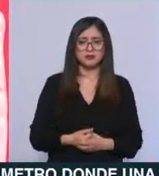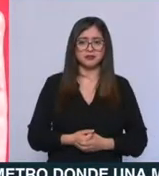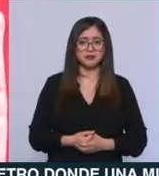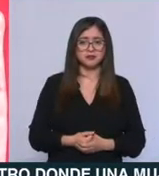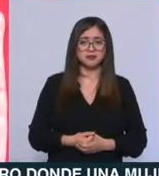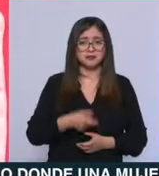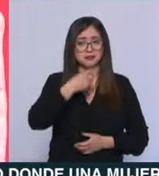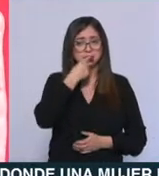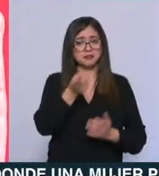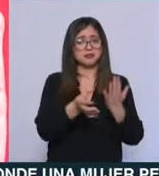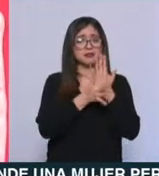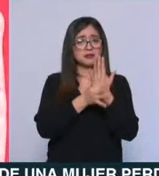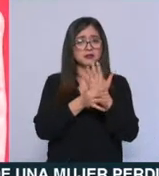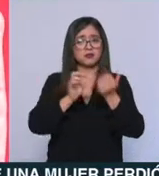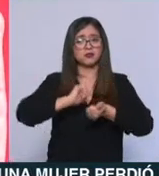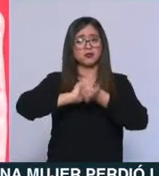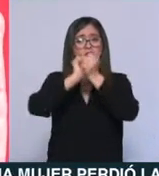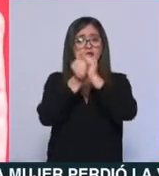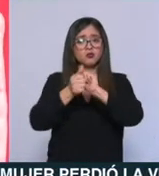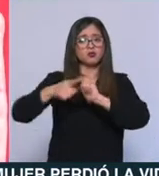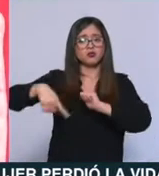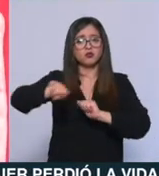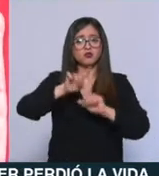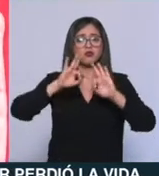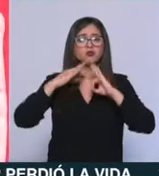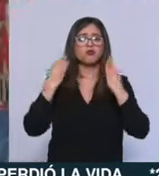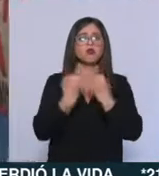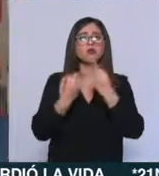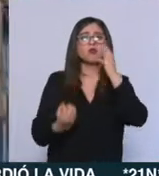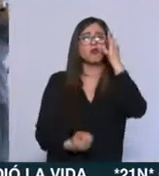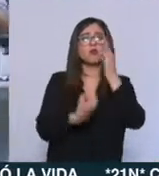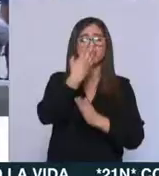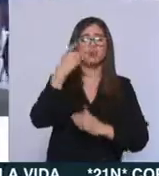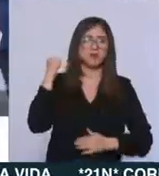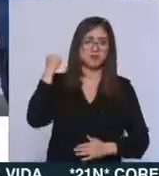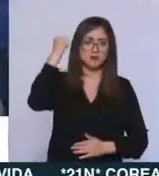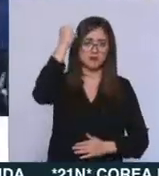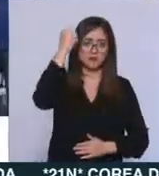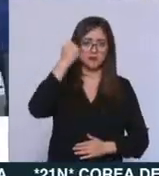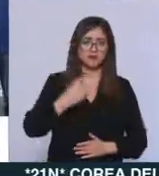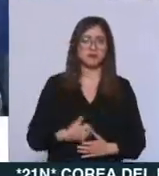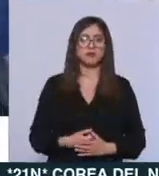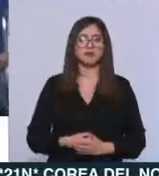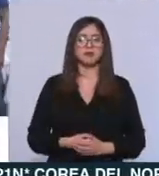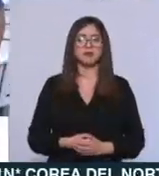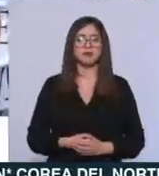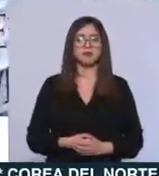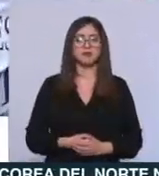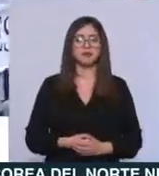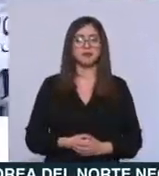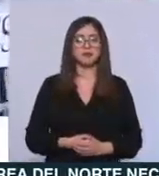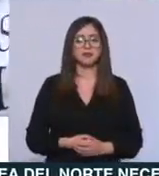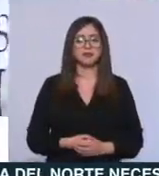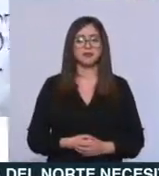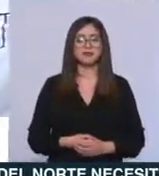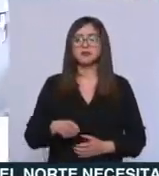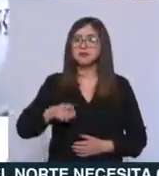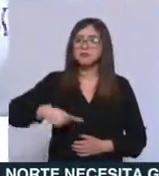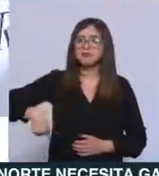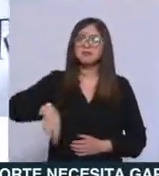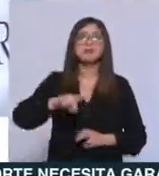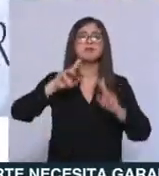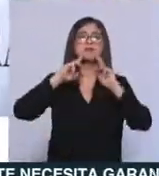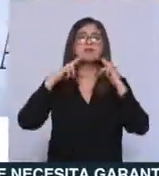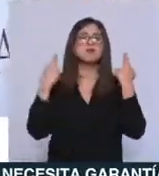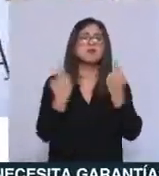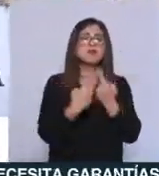se está pensando en formar un nuevo sindicato. En esta reunión estamos